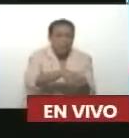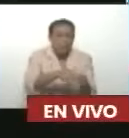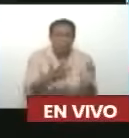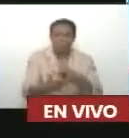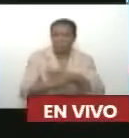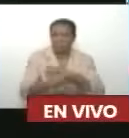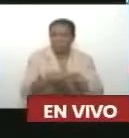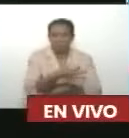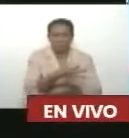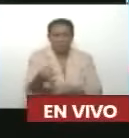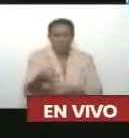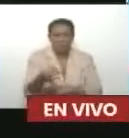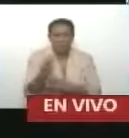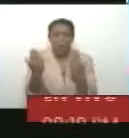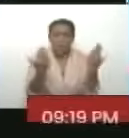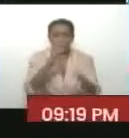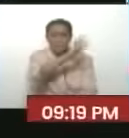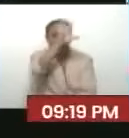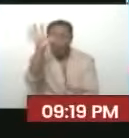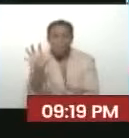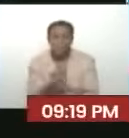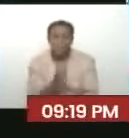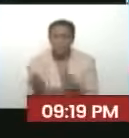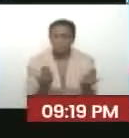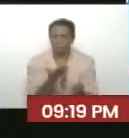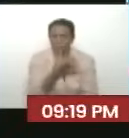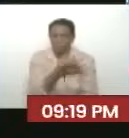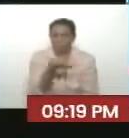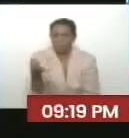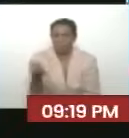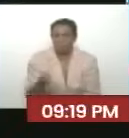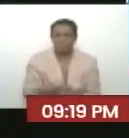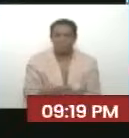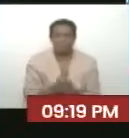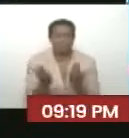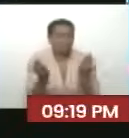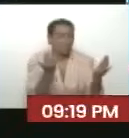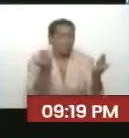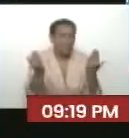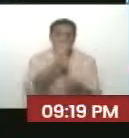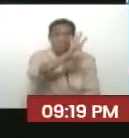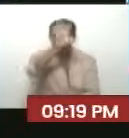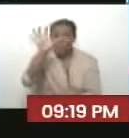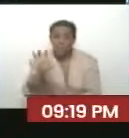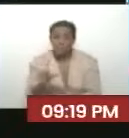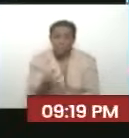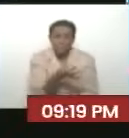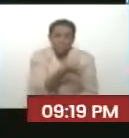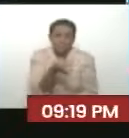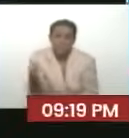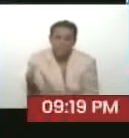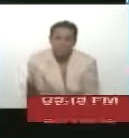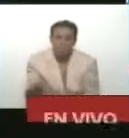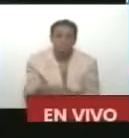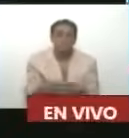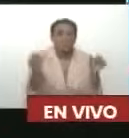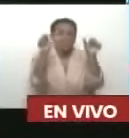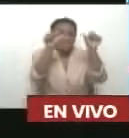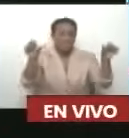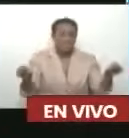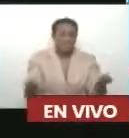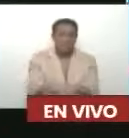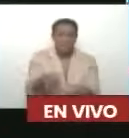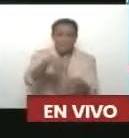el más tecnológico, aquí, ¿verdad? Sí. Del mundo. Aquí está. Sistema